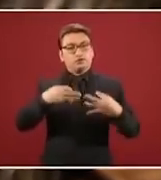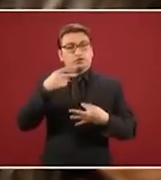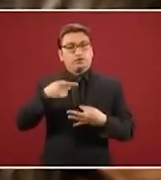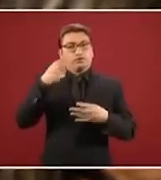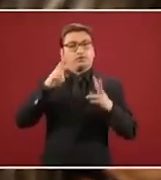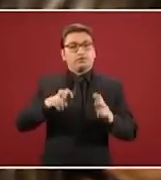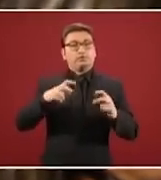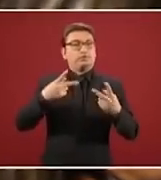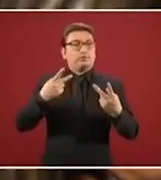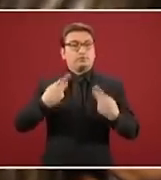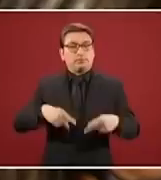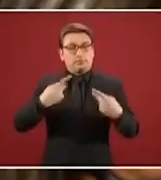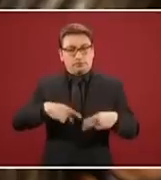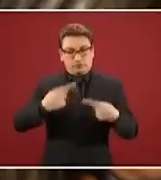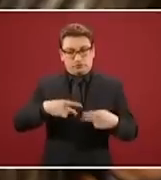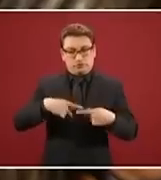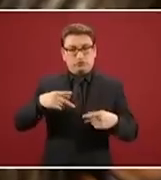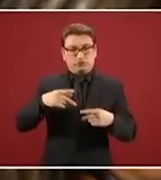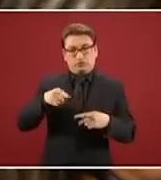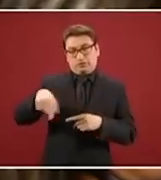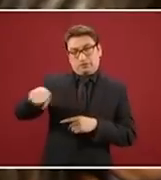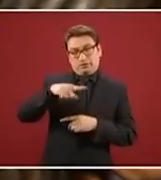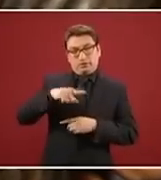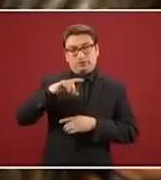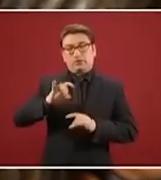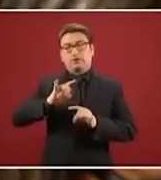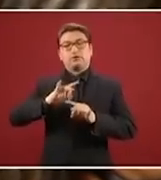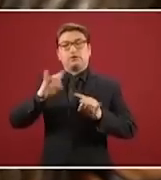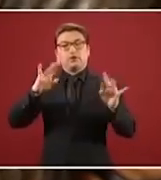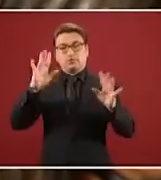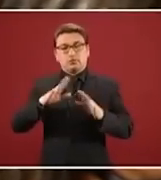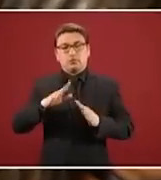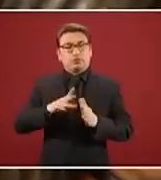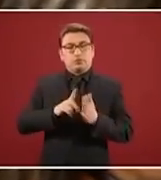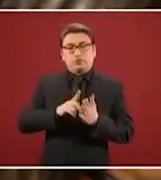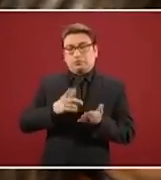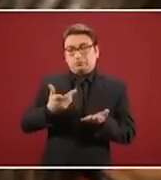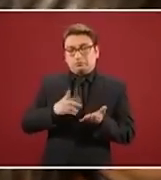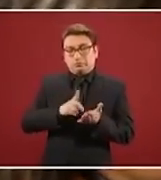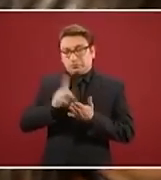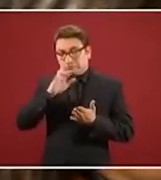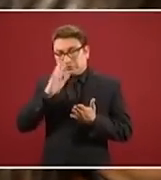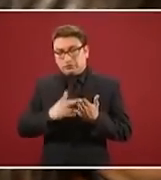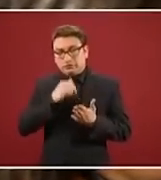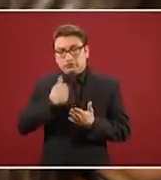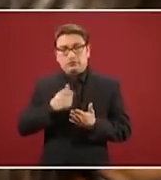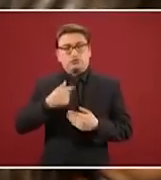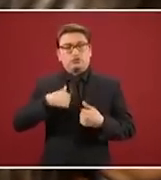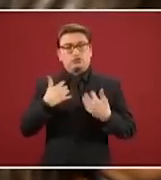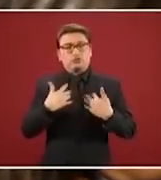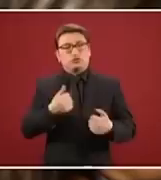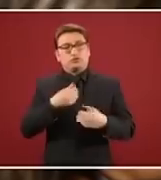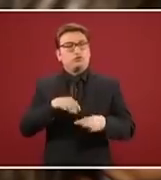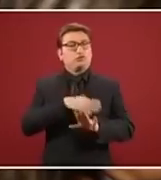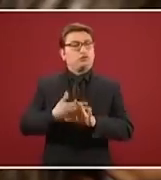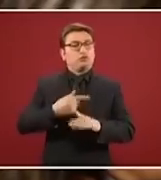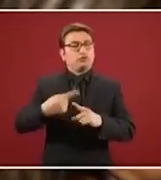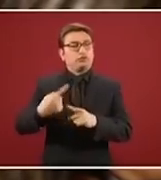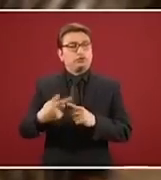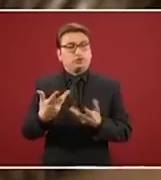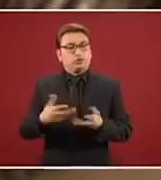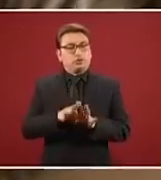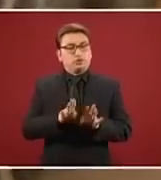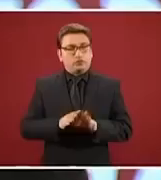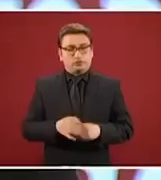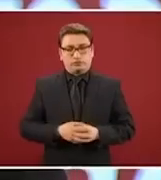personas por crímenes de lesa acusados de cometer crímenes de lesa humanidad entonces no alcanzo a entender encontrar quién va dirigido